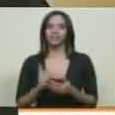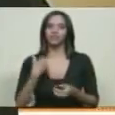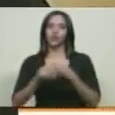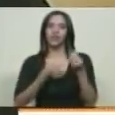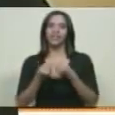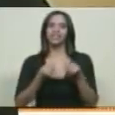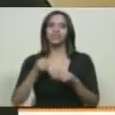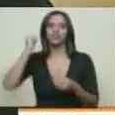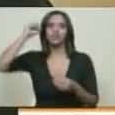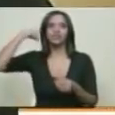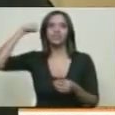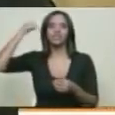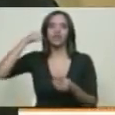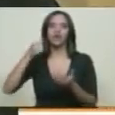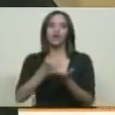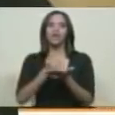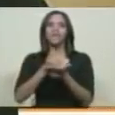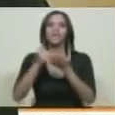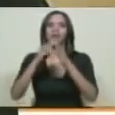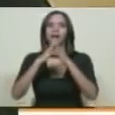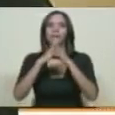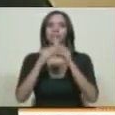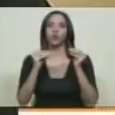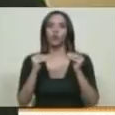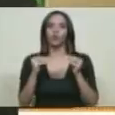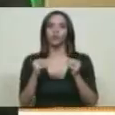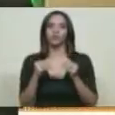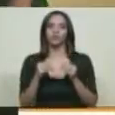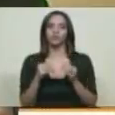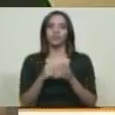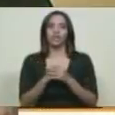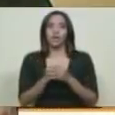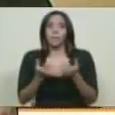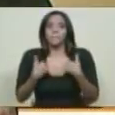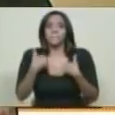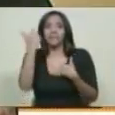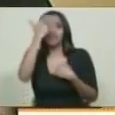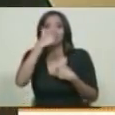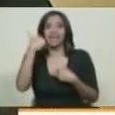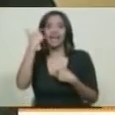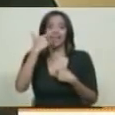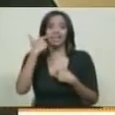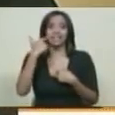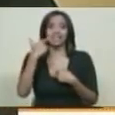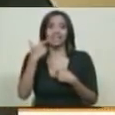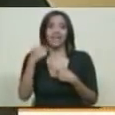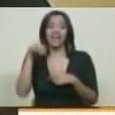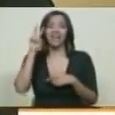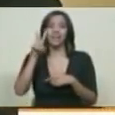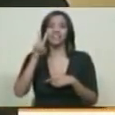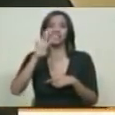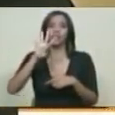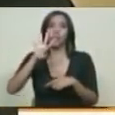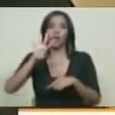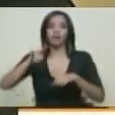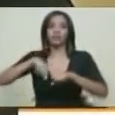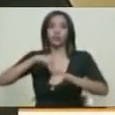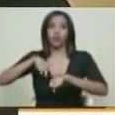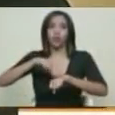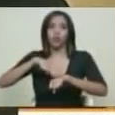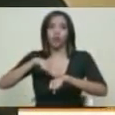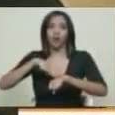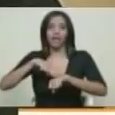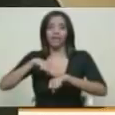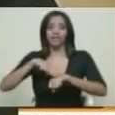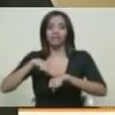todo. Yo más, me acuerdo. Hace poquito. Porque mi cara, a las 24 horas de salir